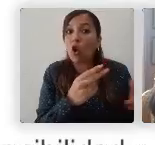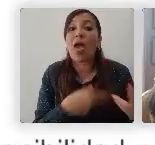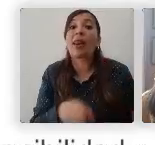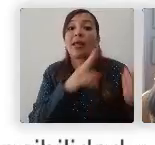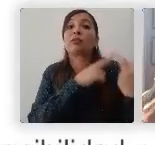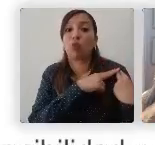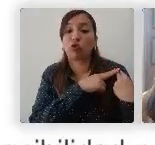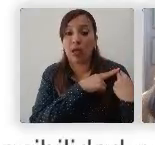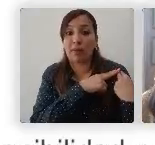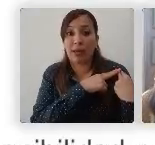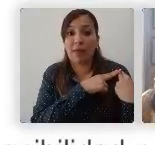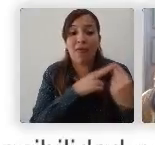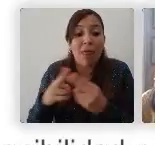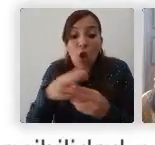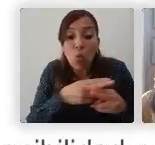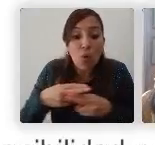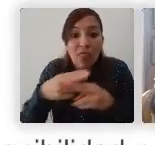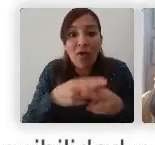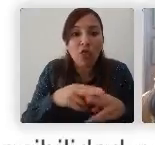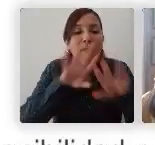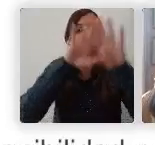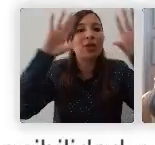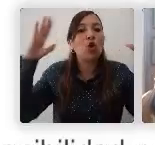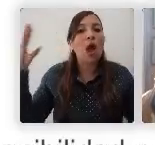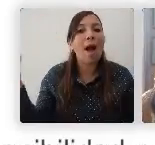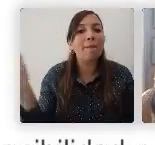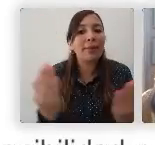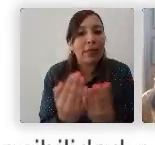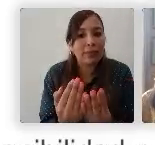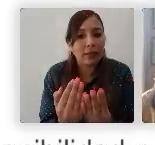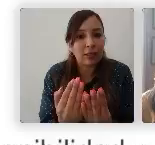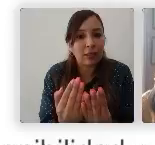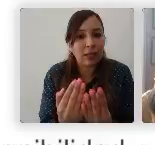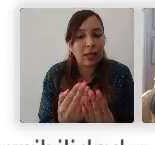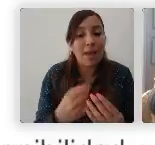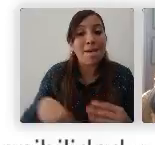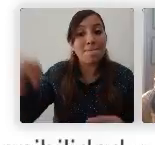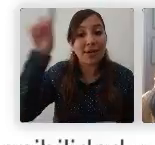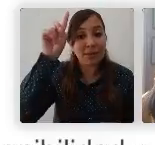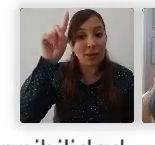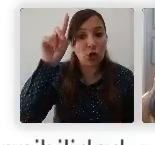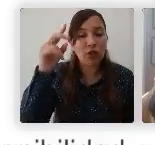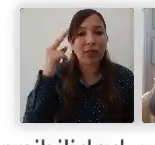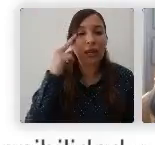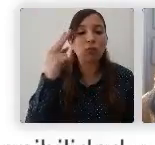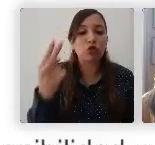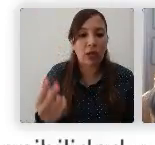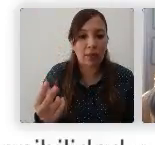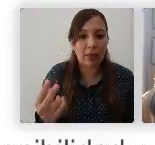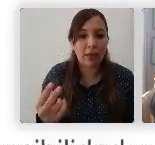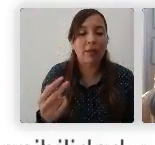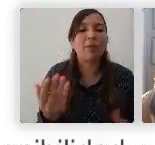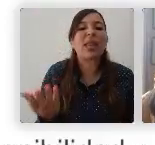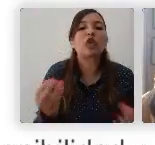entonces aquí que es lo que podemos hacer primero tenemos que destacar los elementos icónicos y únicos de nuestra comunidad